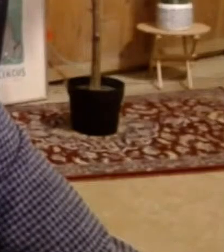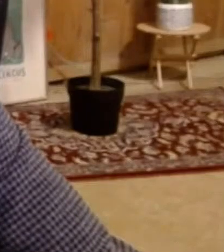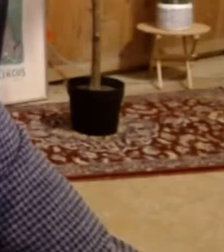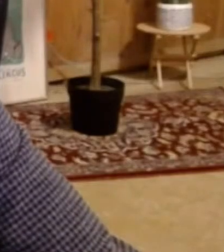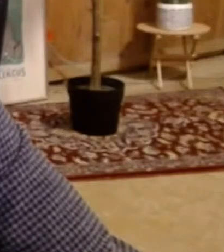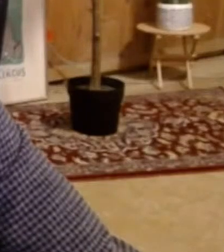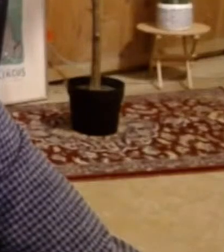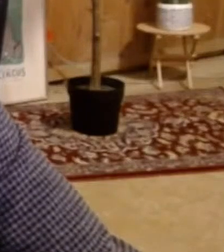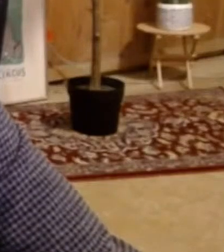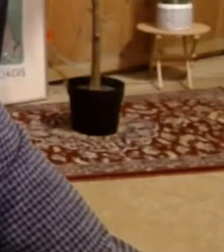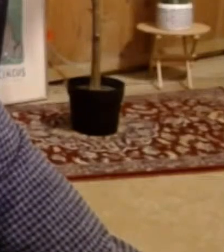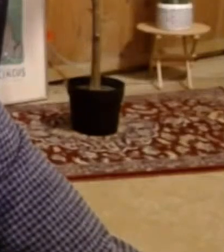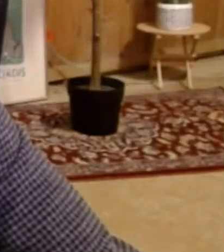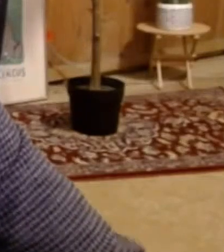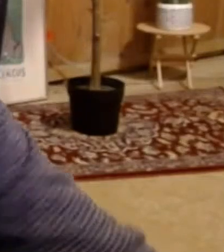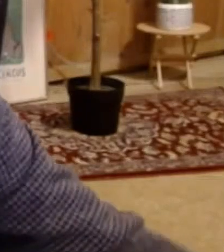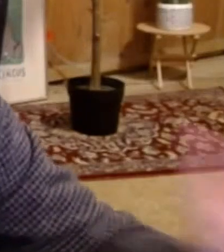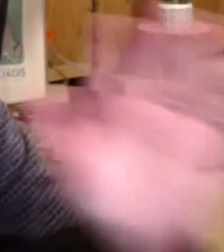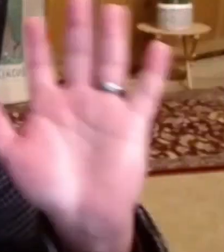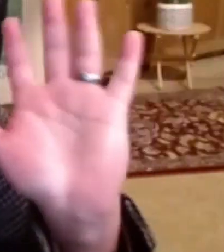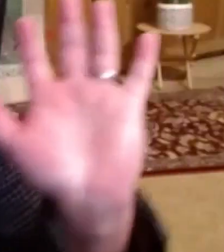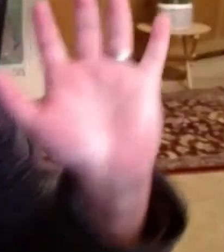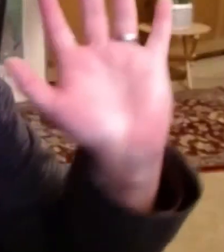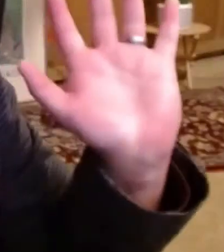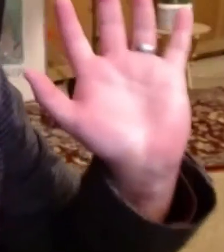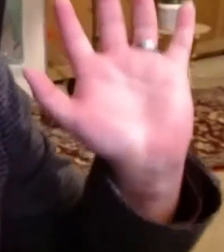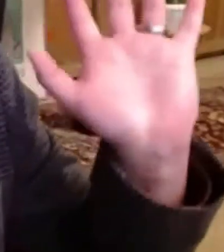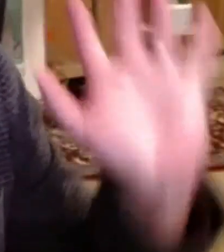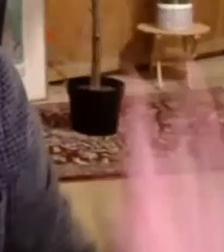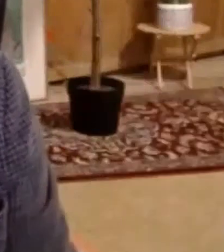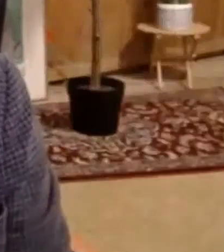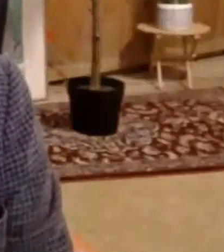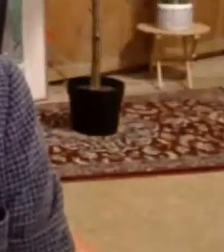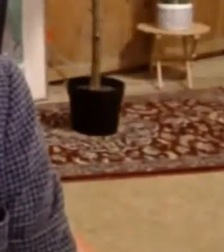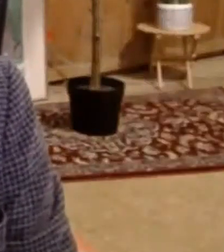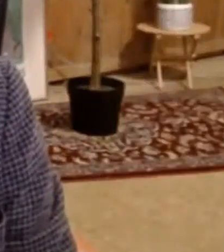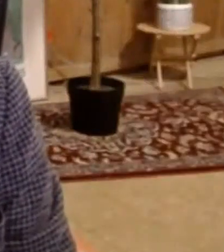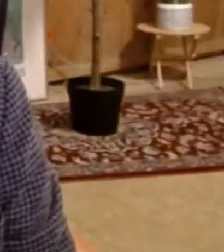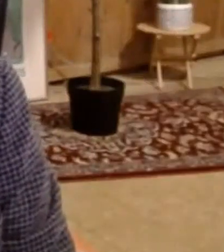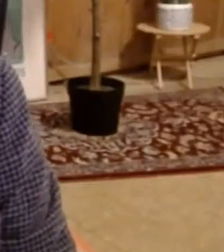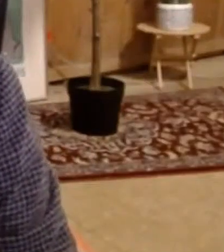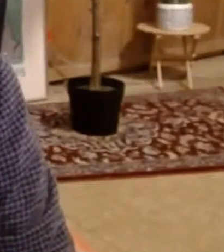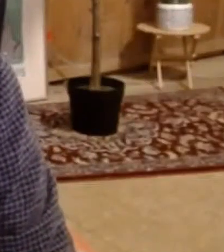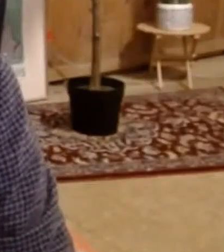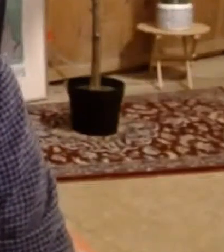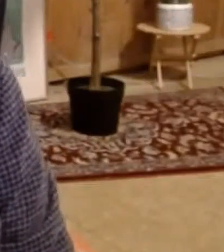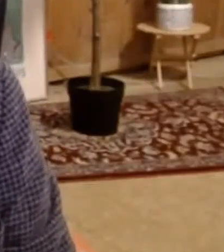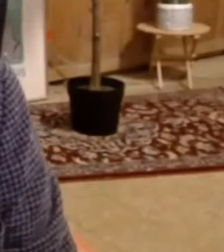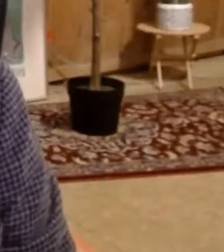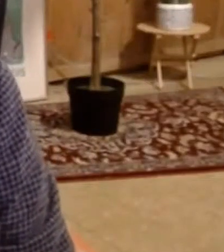y pues a lo mejor me marcaron, pero pudo haber sido otra persona, ¿no? O sea, pudo haber sido cualquier otra